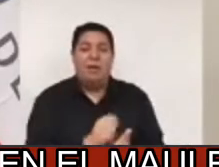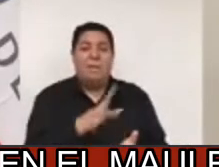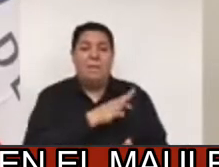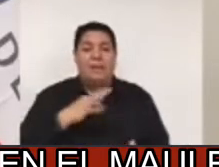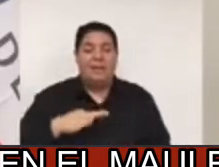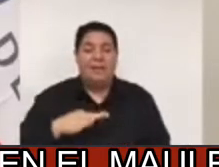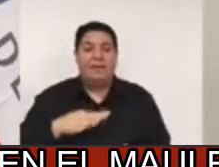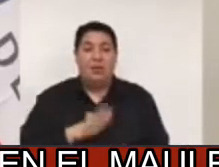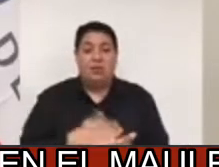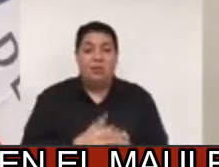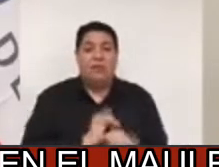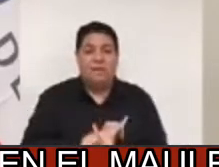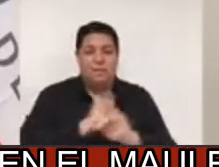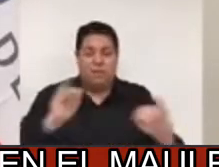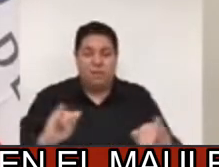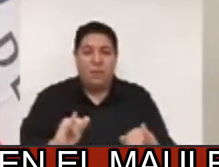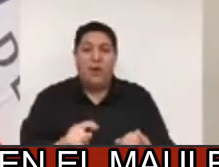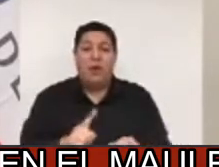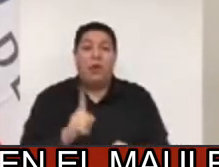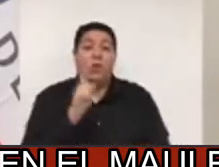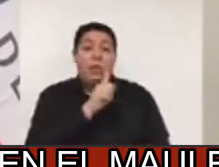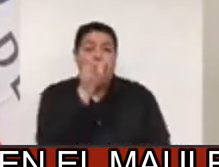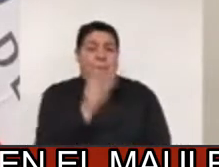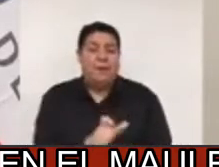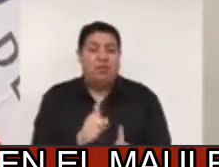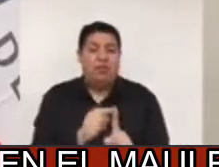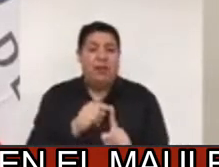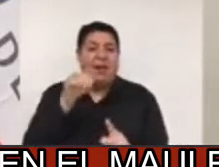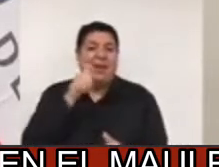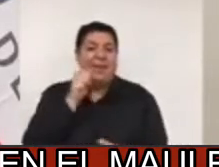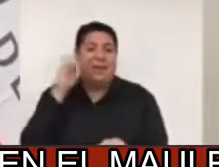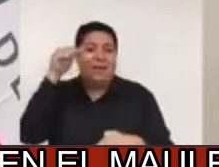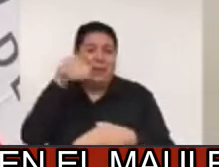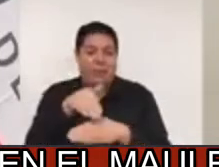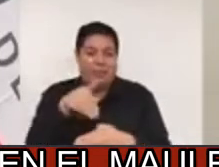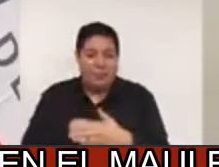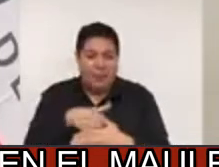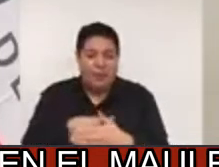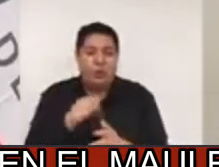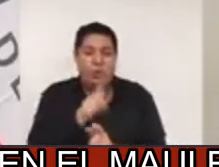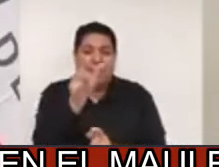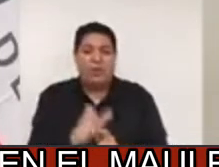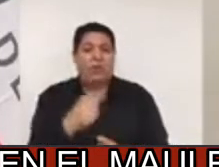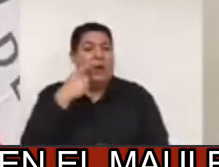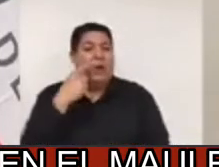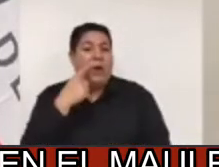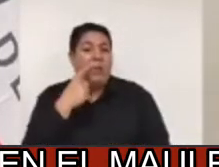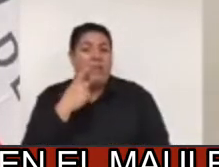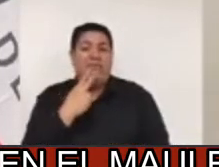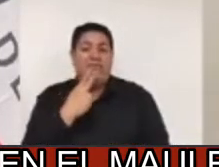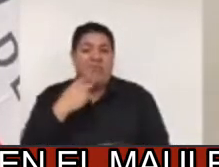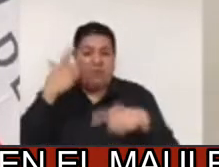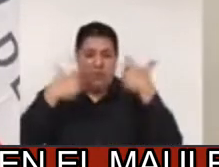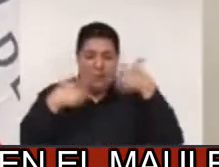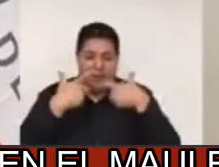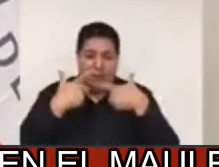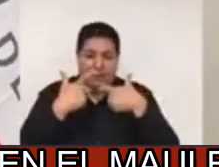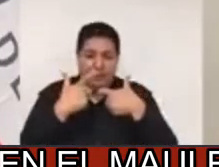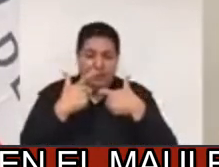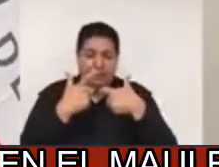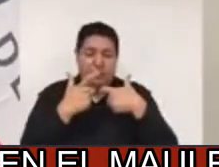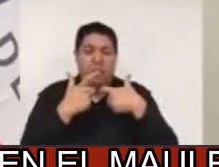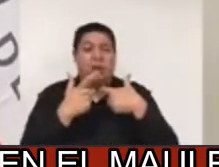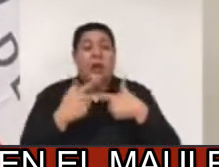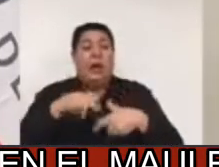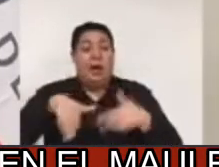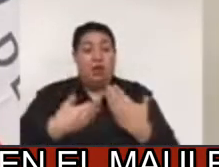informados el último paciente apareció en la tarde del día de ayer que es una persona un hombre de talca y ahora durante